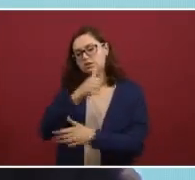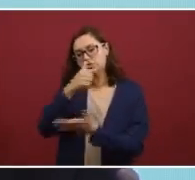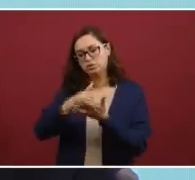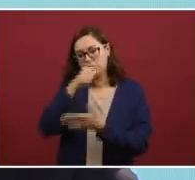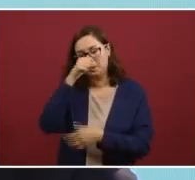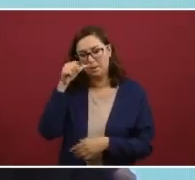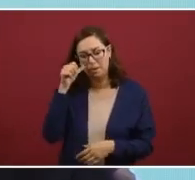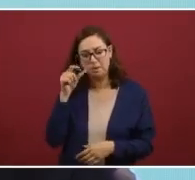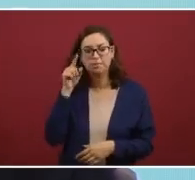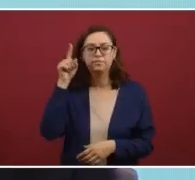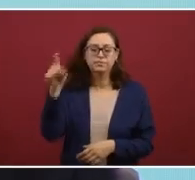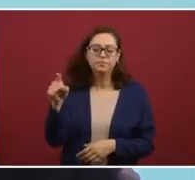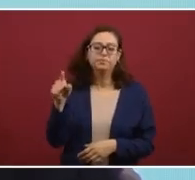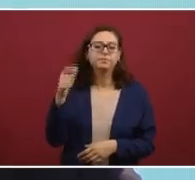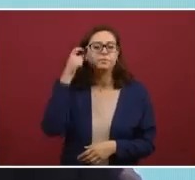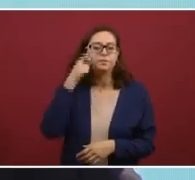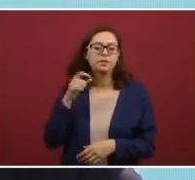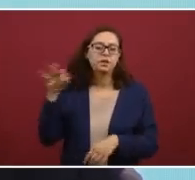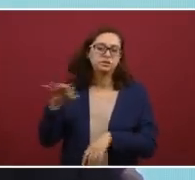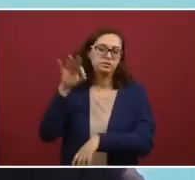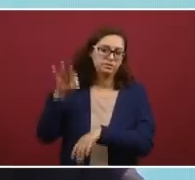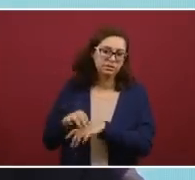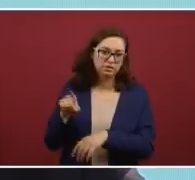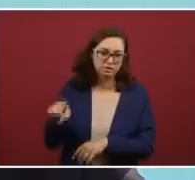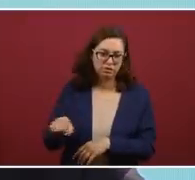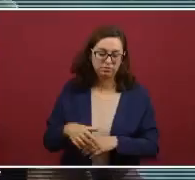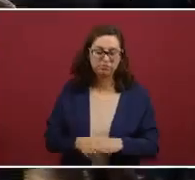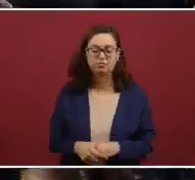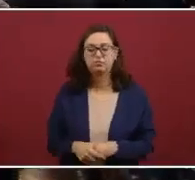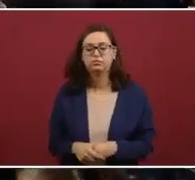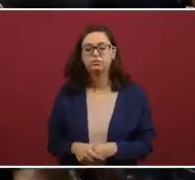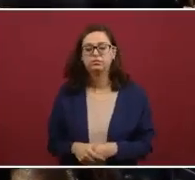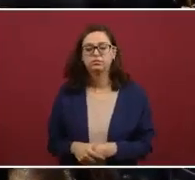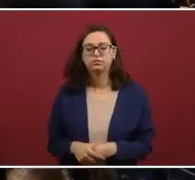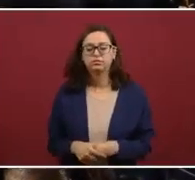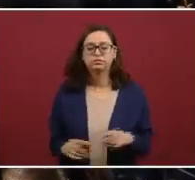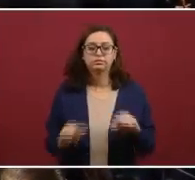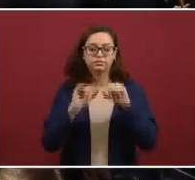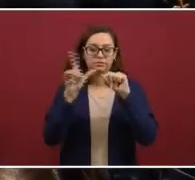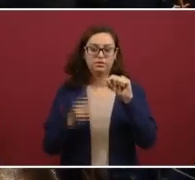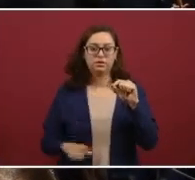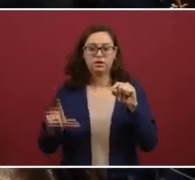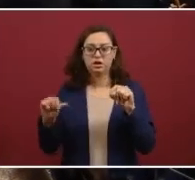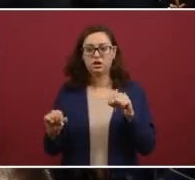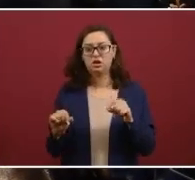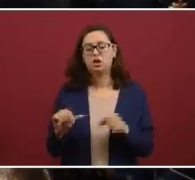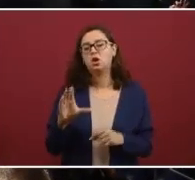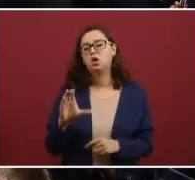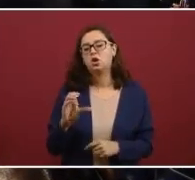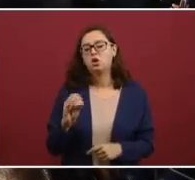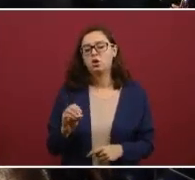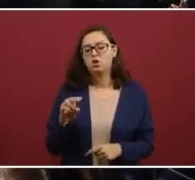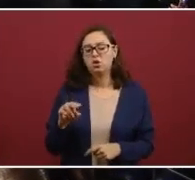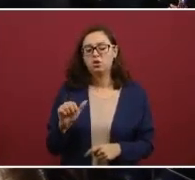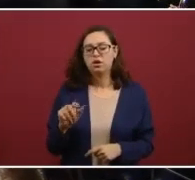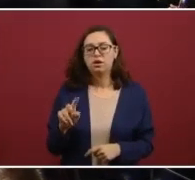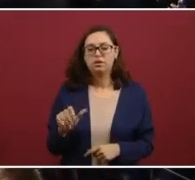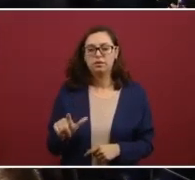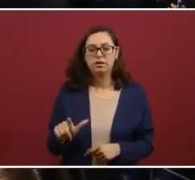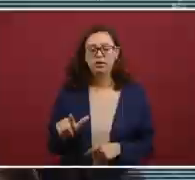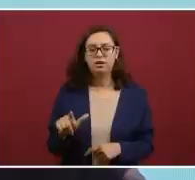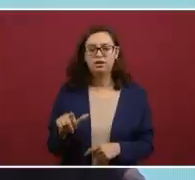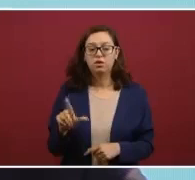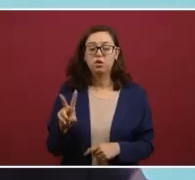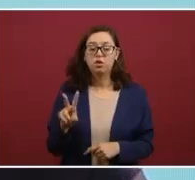en Chilpancingo. En México, la Comisión Nacional que yo encabezo para prevenir y erradicar la violencia contra las